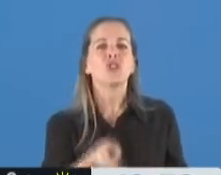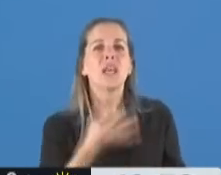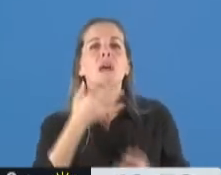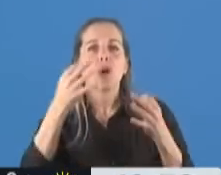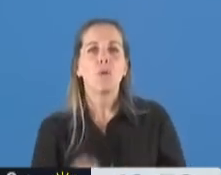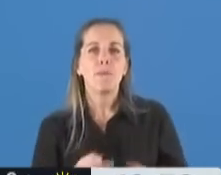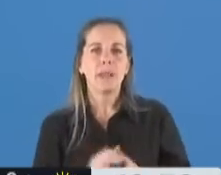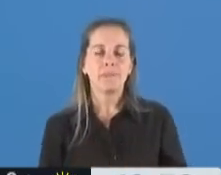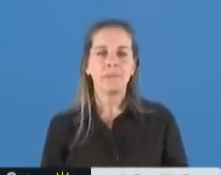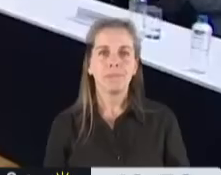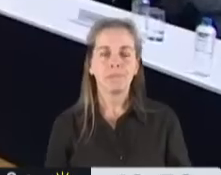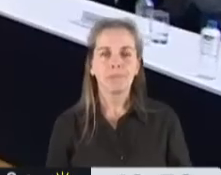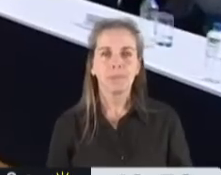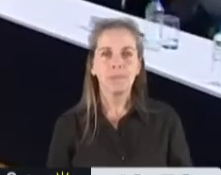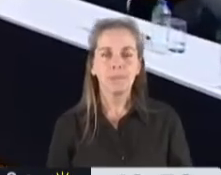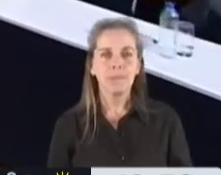Sé que he cumplido.